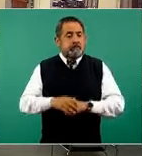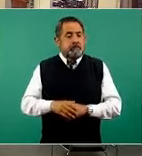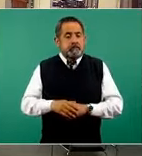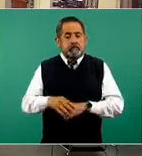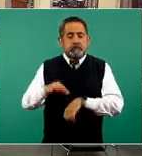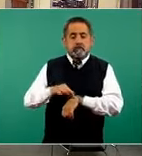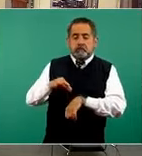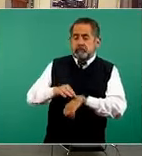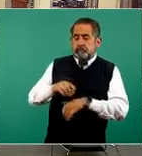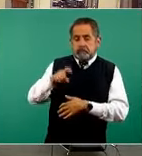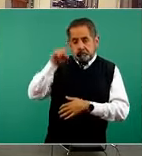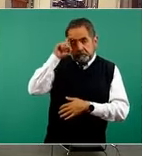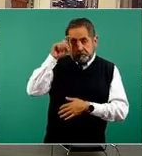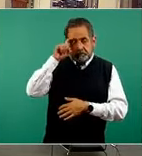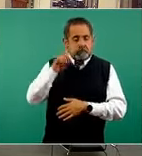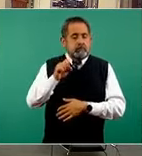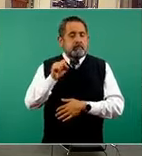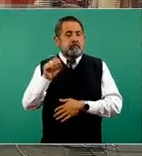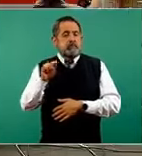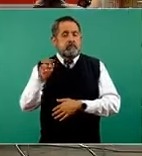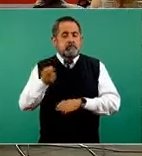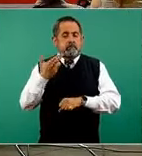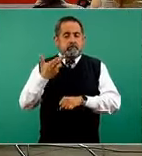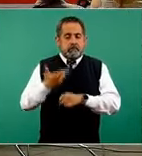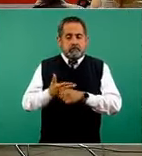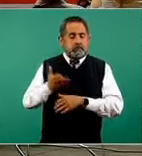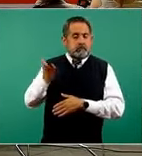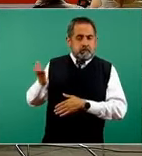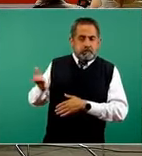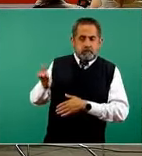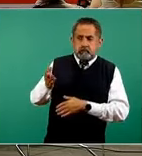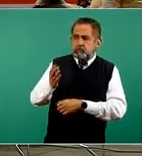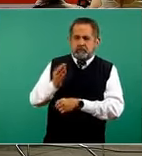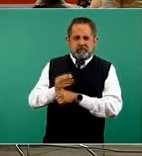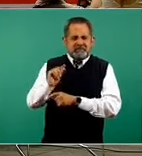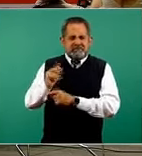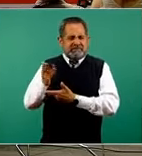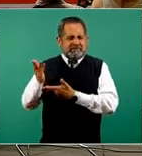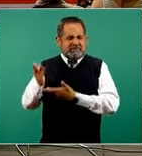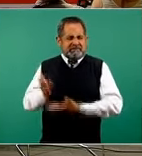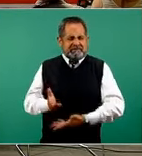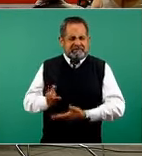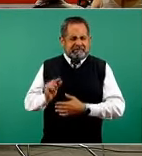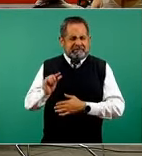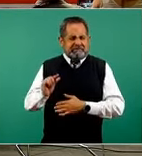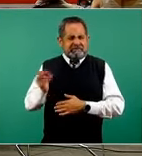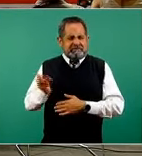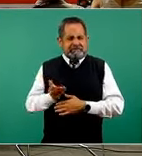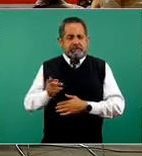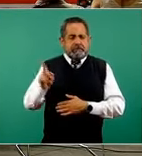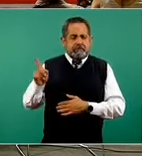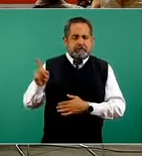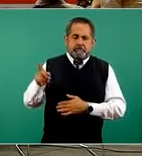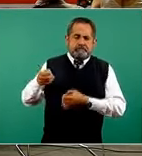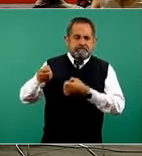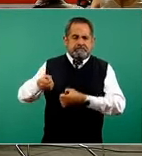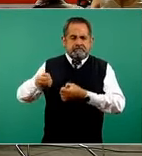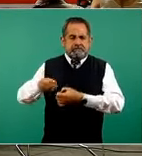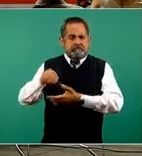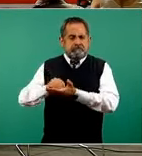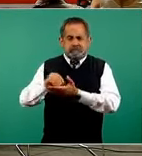Hugo López-Gatell, subsecretario de Prevención y Promoción de la Salud, está por acompañarnos en unos momentos más. Se encuentra